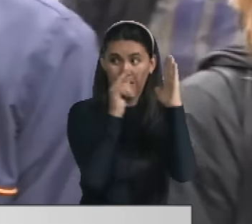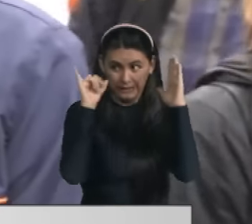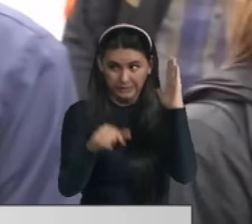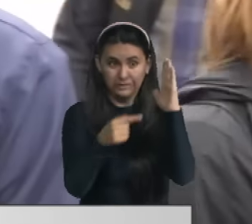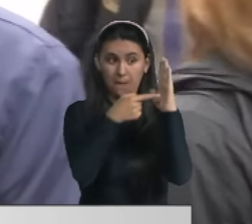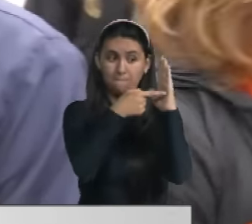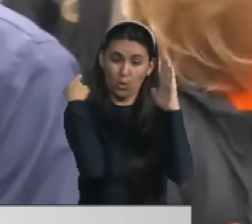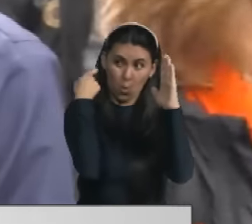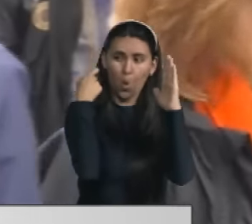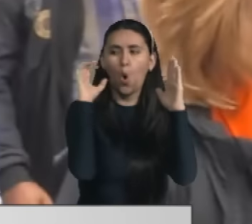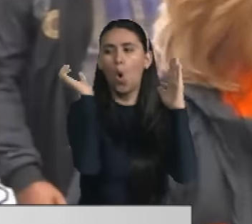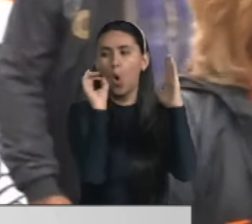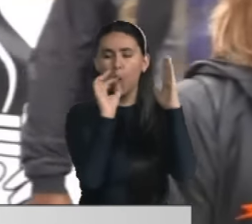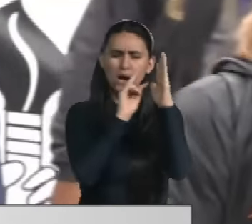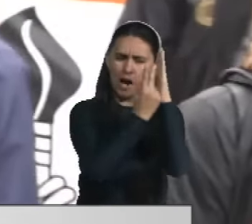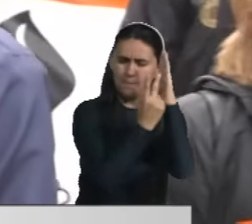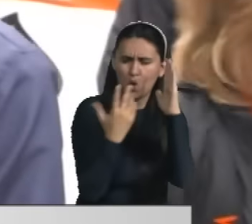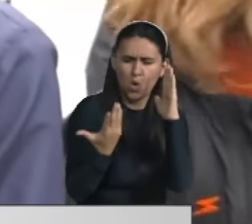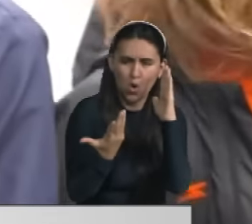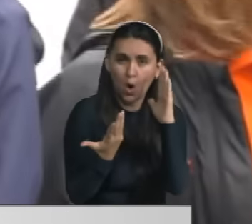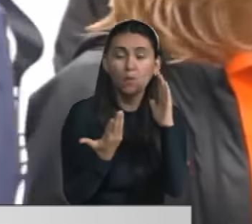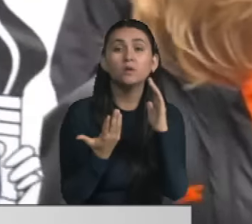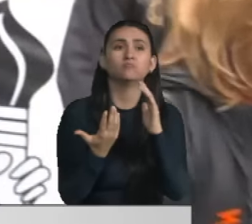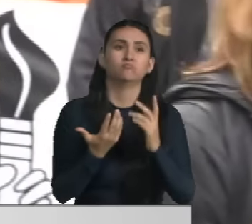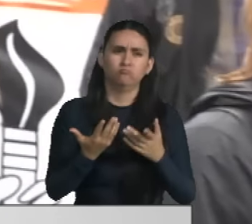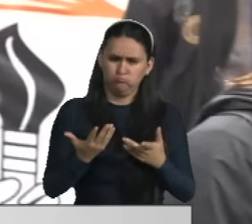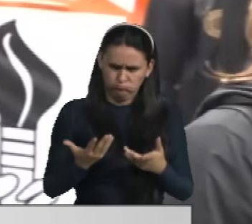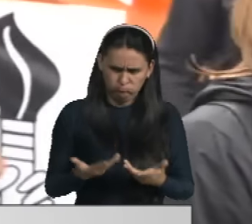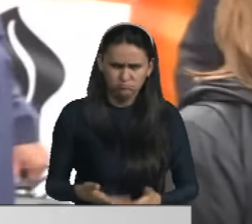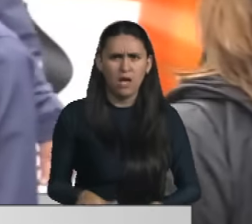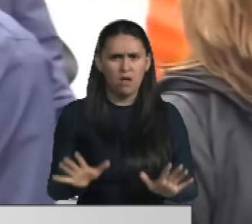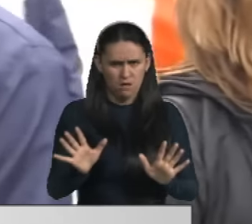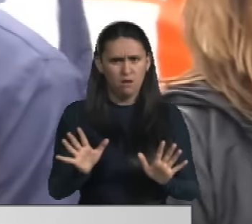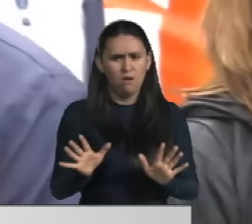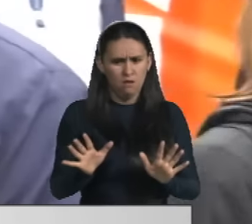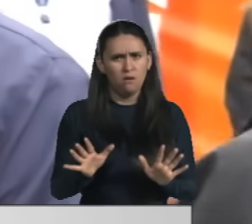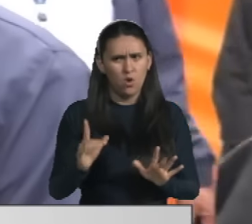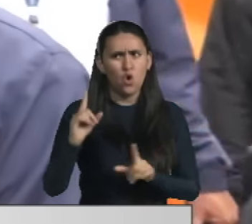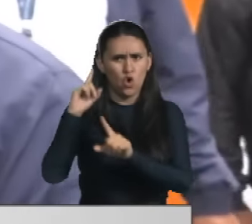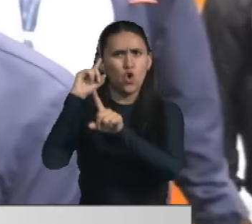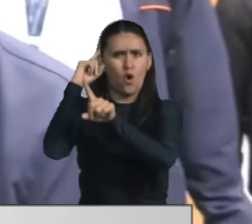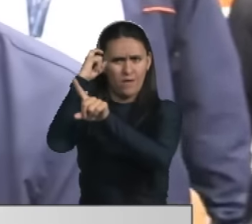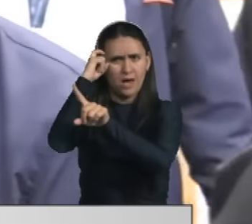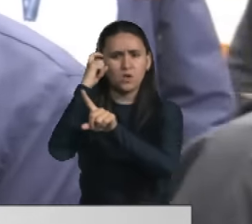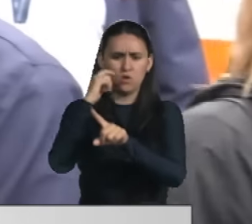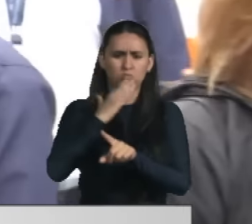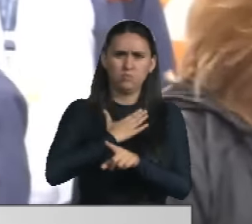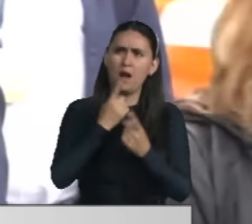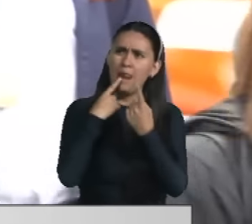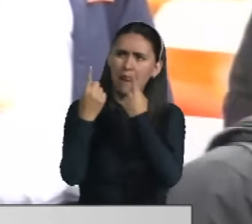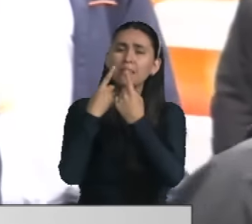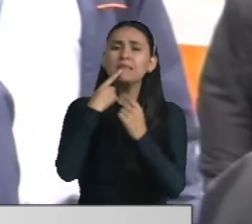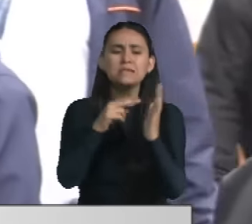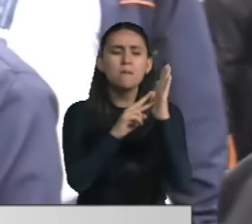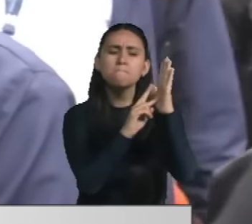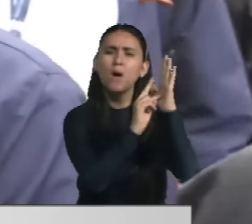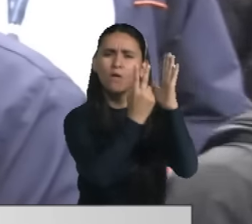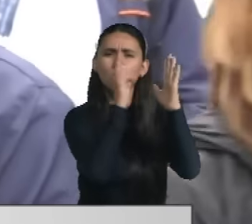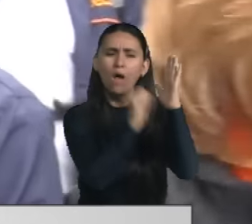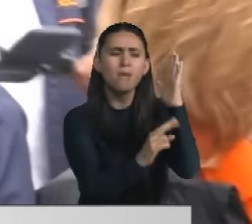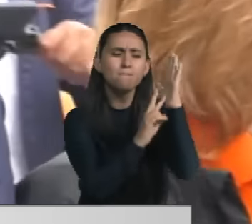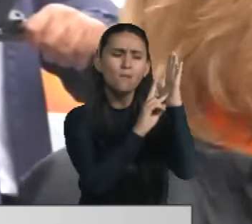tumben definitivamente. Nosotros y el gobierno incluso ha planteado de generar las modificaciones modificaciones. Si se dan las